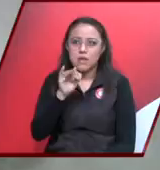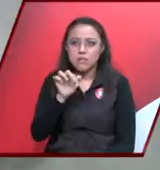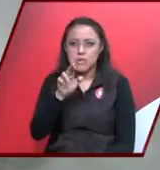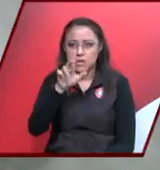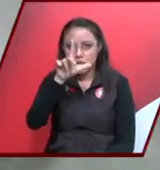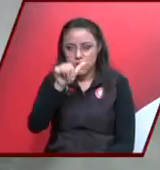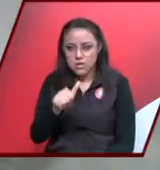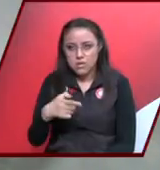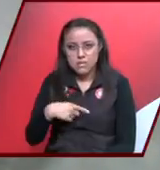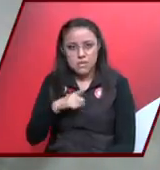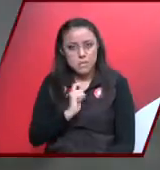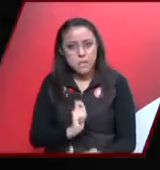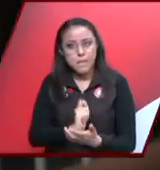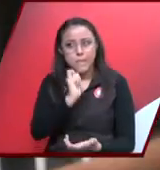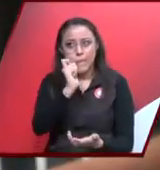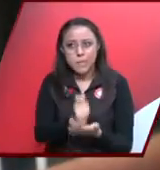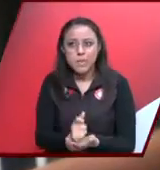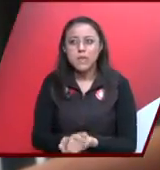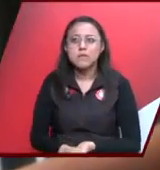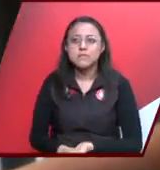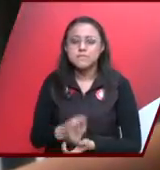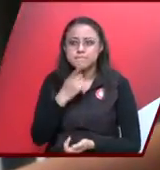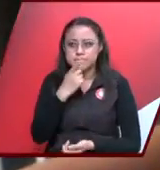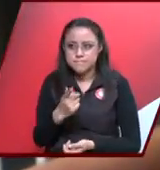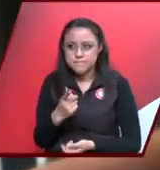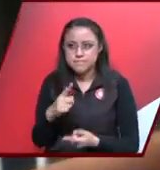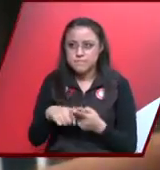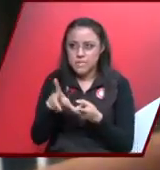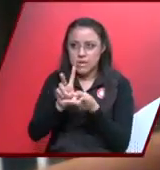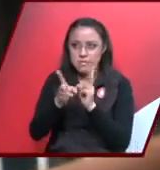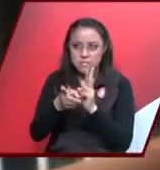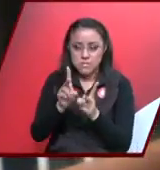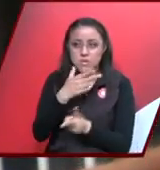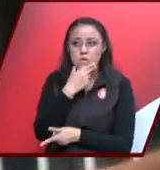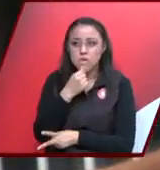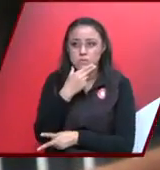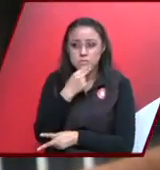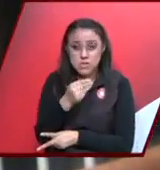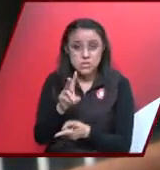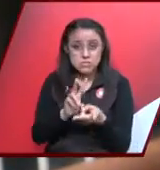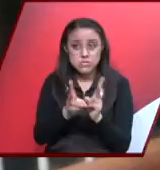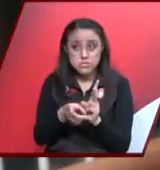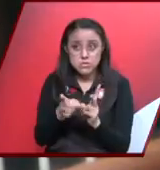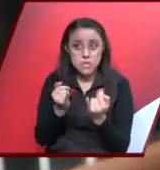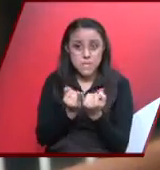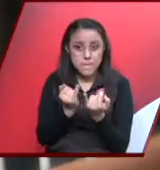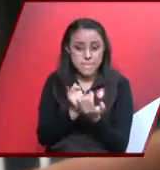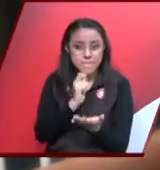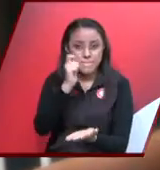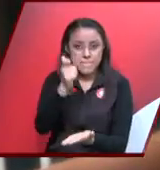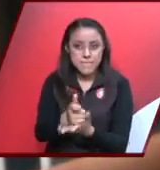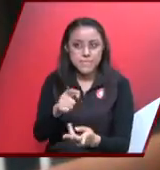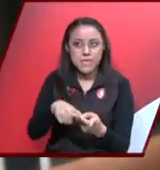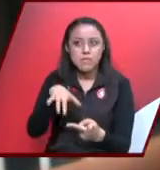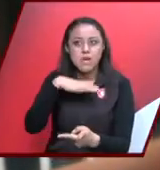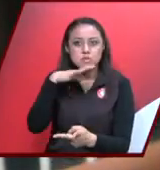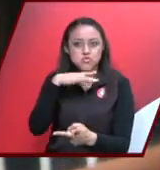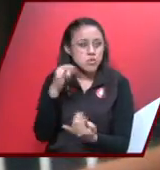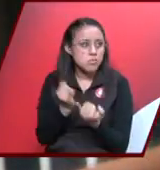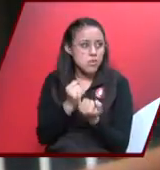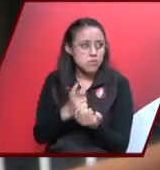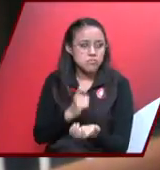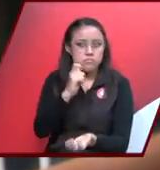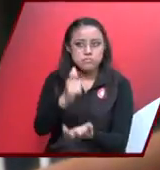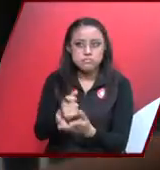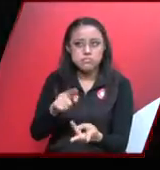Gutiérrez le debe dinero. Les pedía dinero, incluso están mis vecinos que les debe dinero, incluso hasta el de la basura le debe